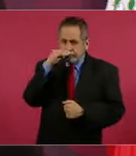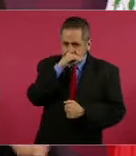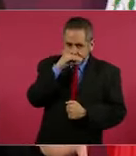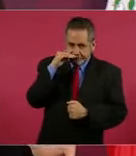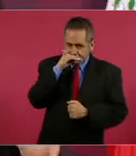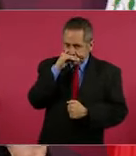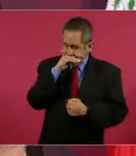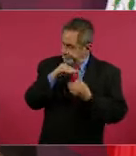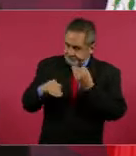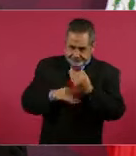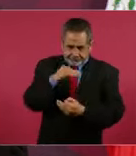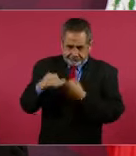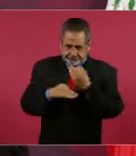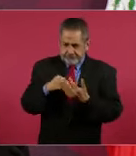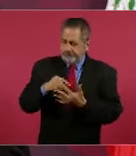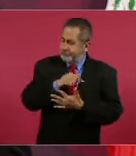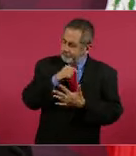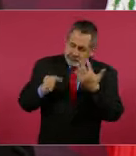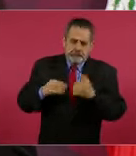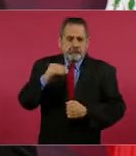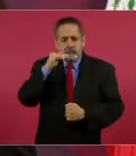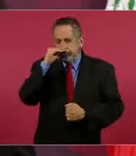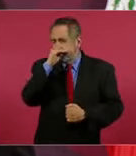todos los medicamentos son